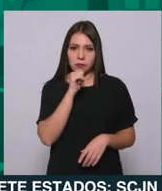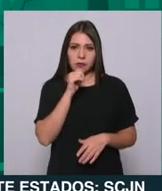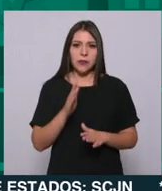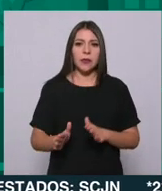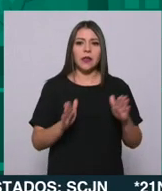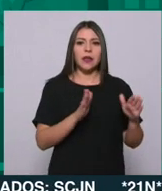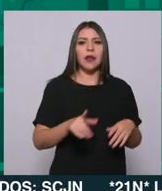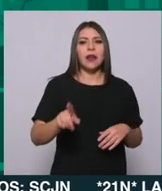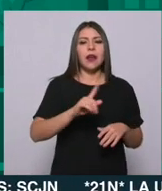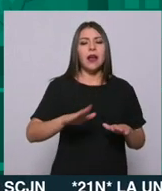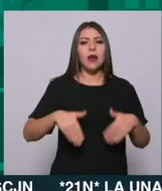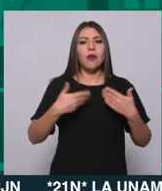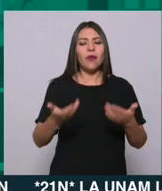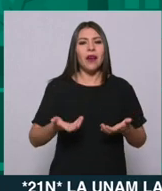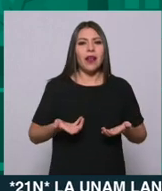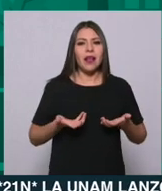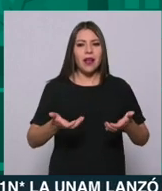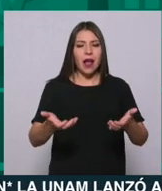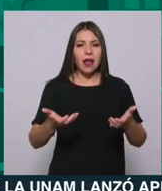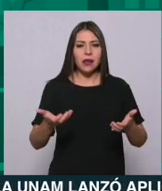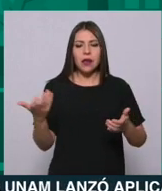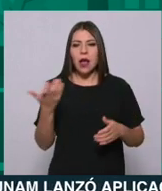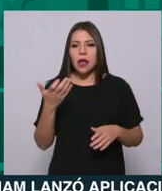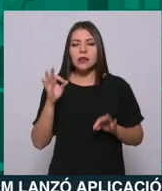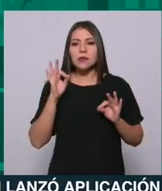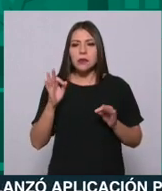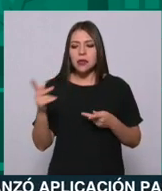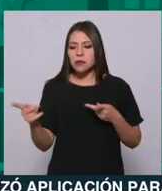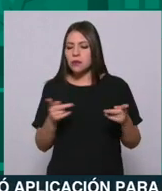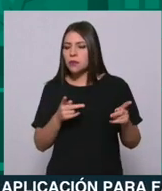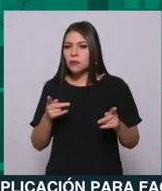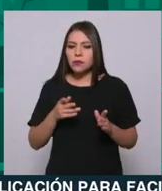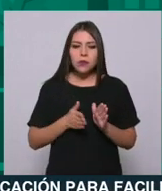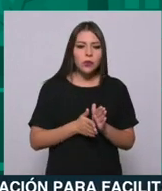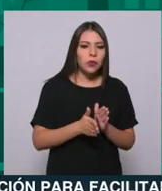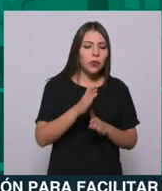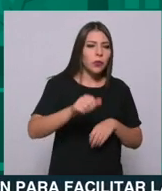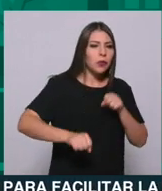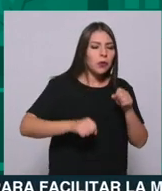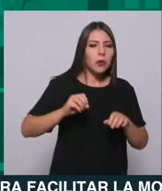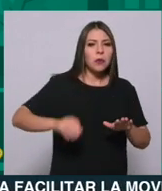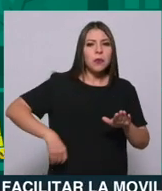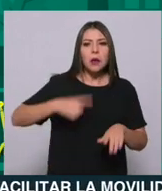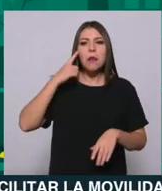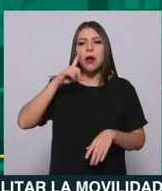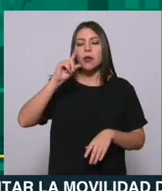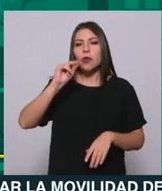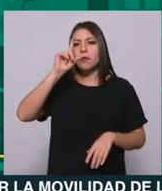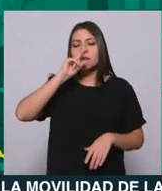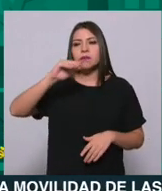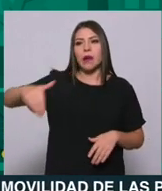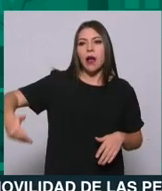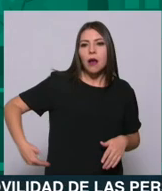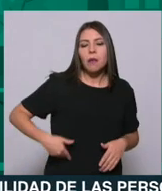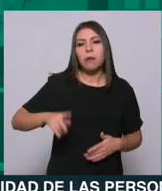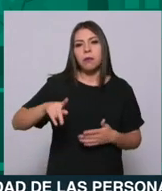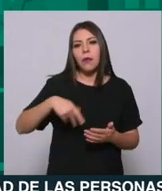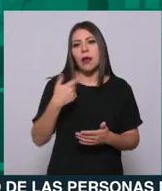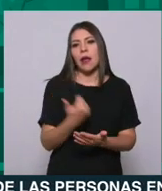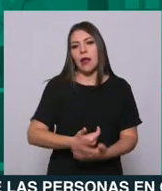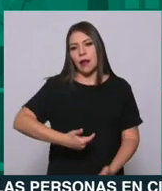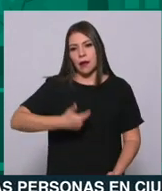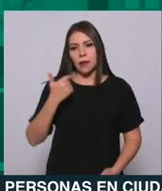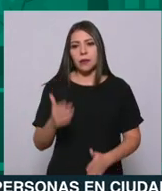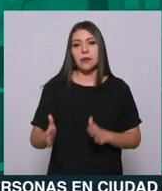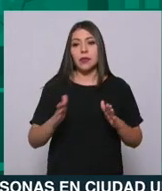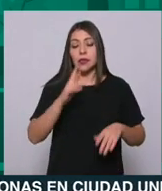no tenga consecuencias graves o fatales, así como comprender que la responsabilidad la comparten todos los actores del gobierno, el